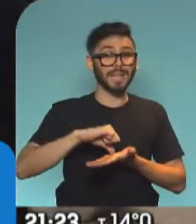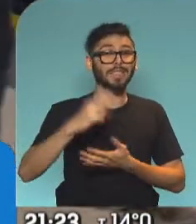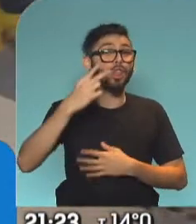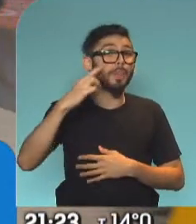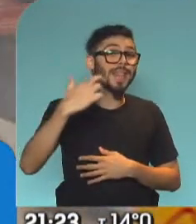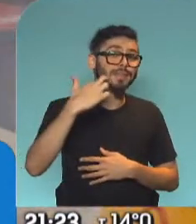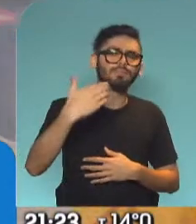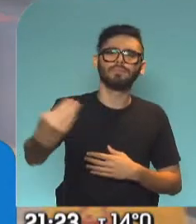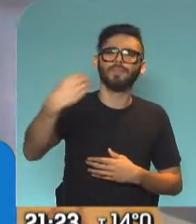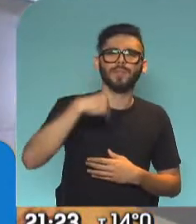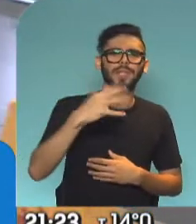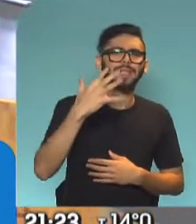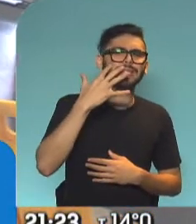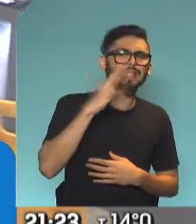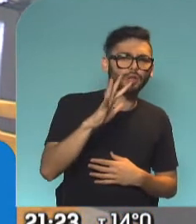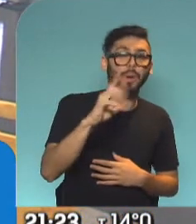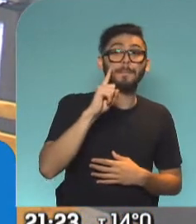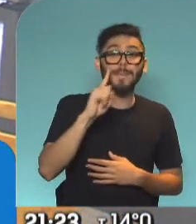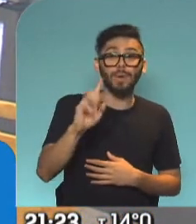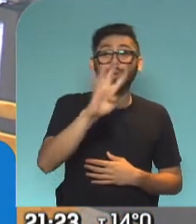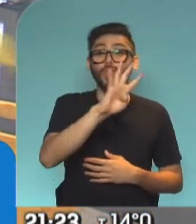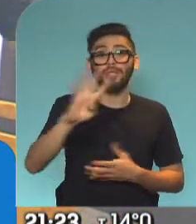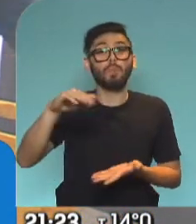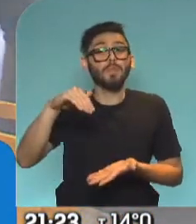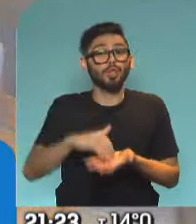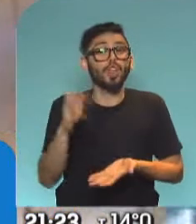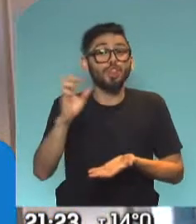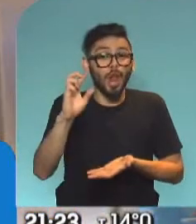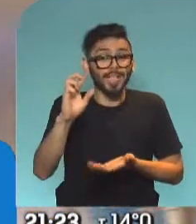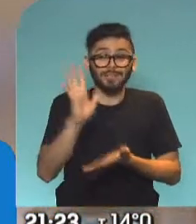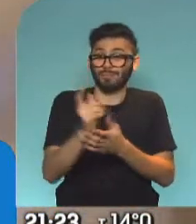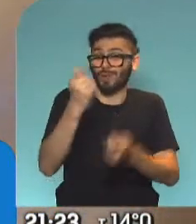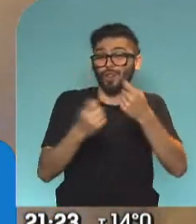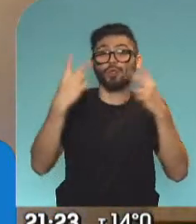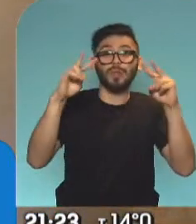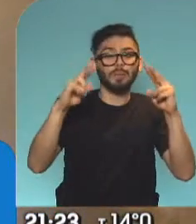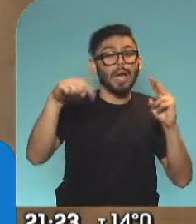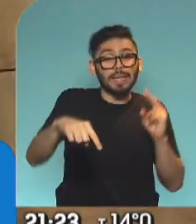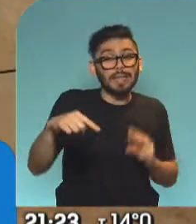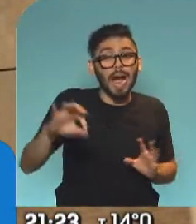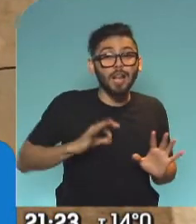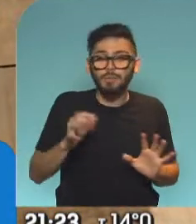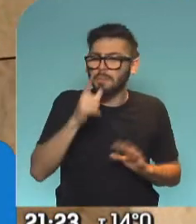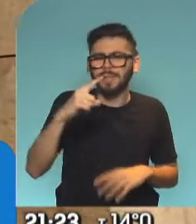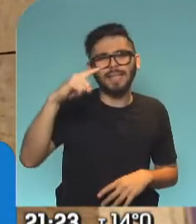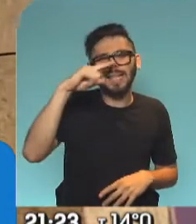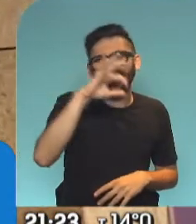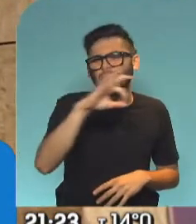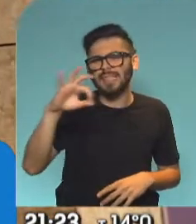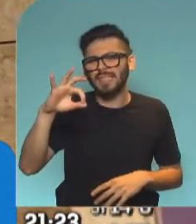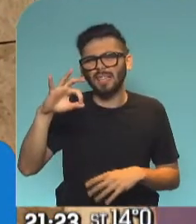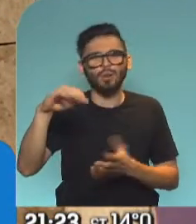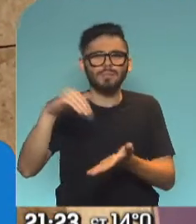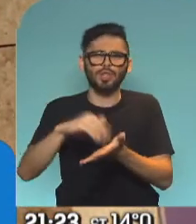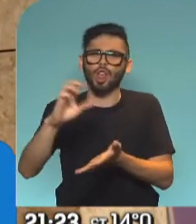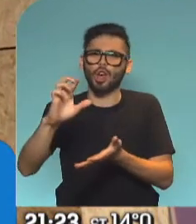2019 5.400 millones de dólares en concepto de turismo del exterior. Este año no creemos que superen los 700, 800 millones